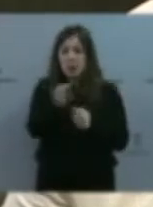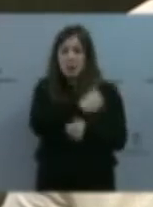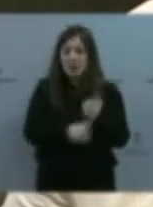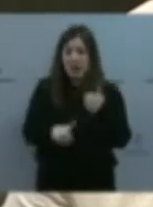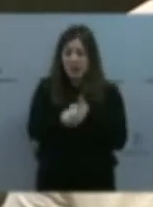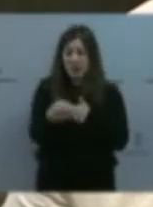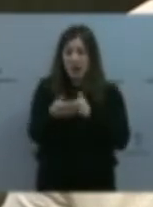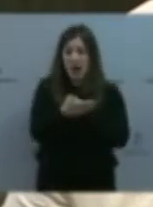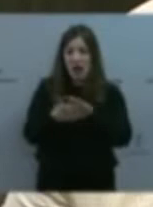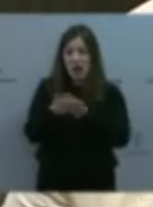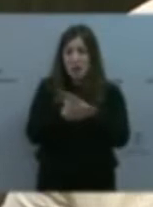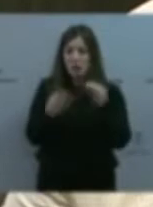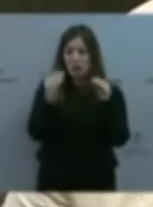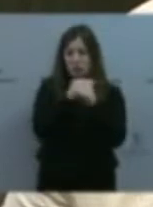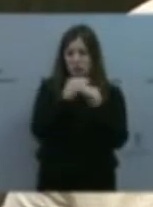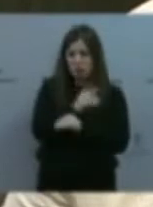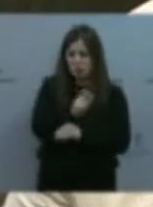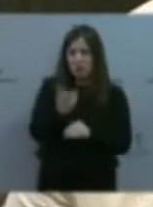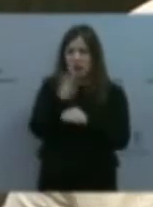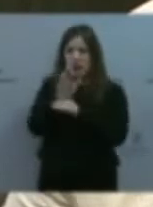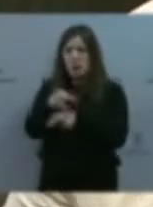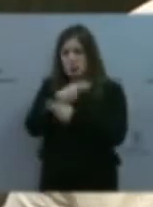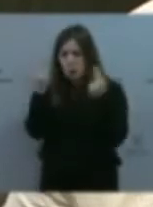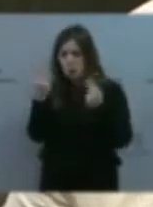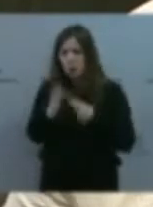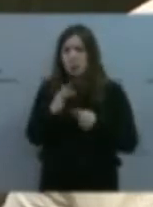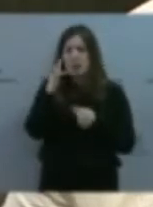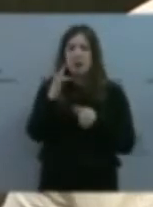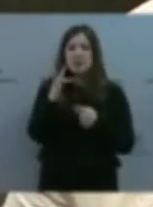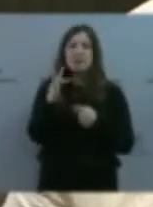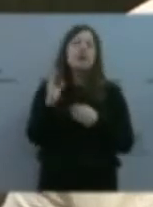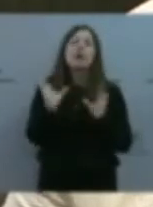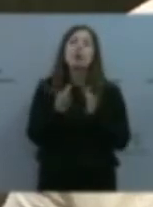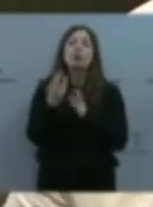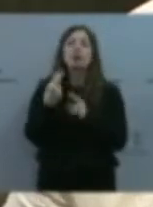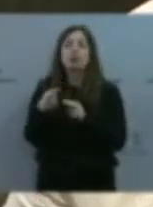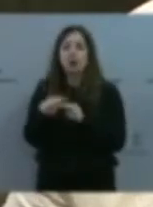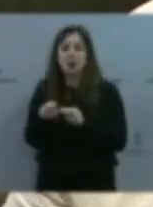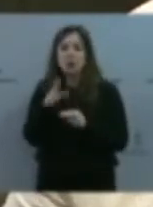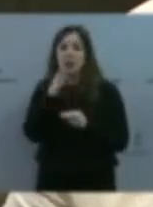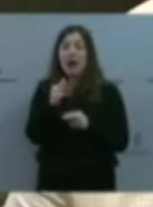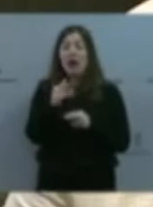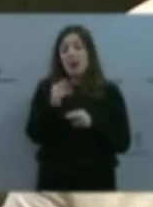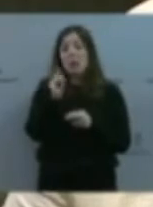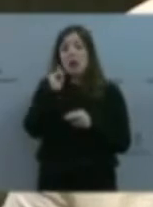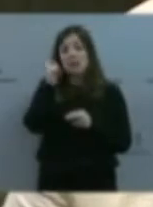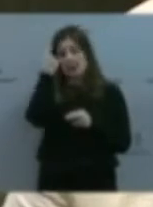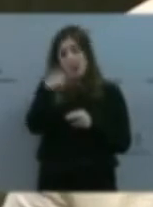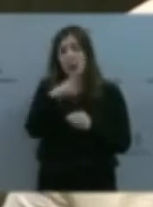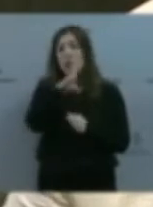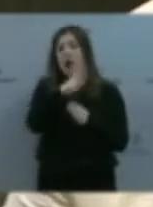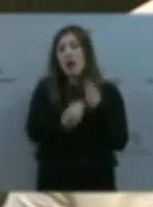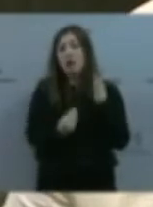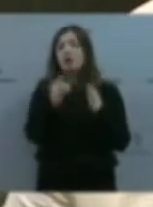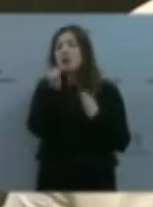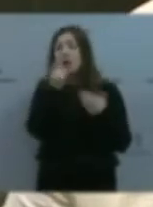representantes públicos y de los partidos políticos, para identificar errores, pero también para poner sobre la mesa posibles soluciones.